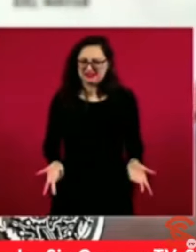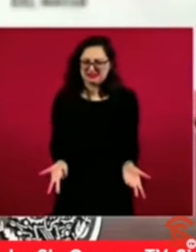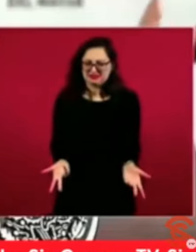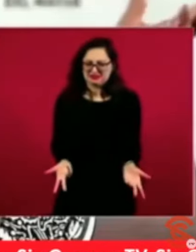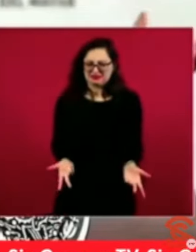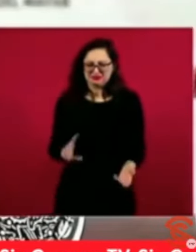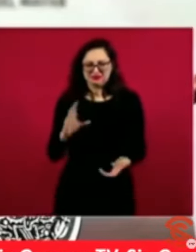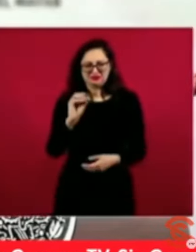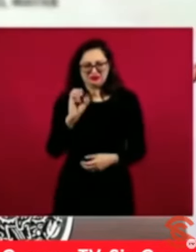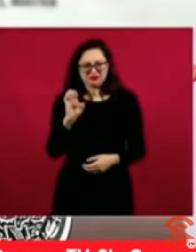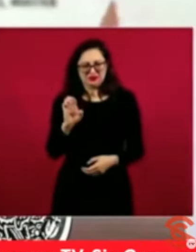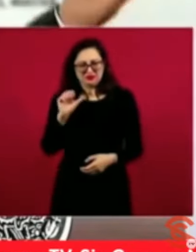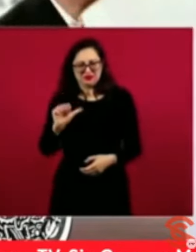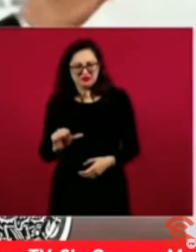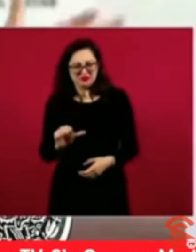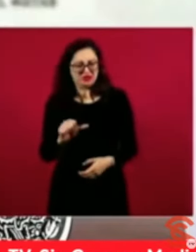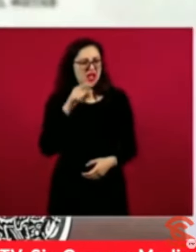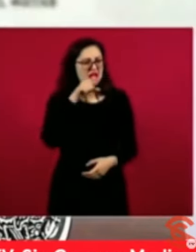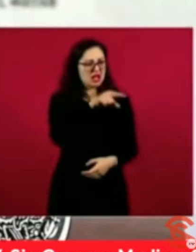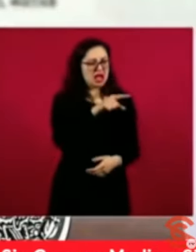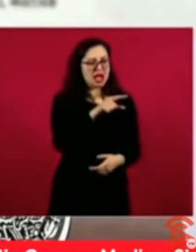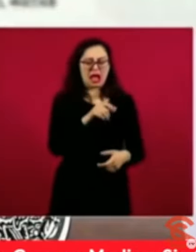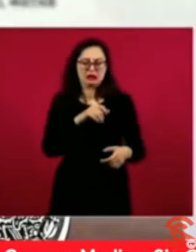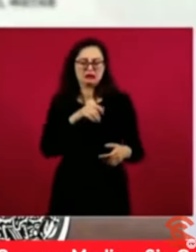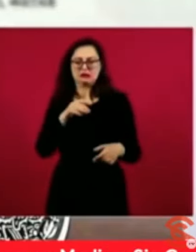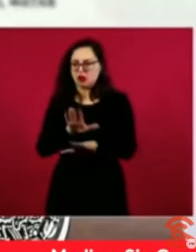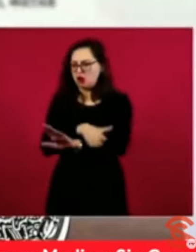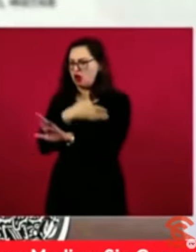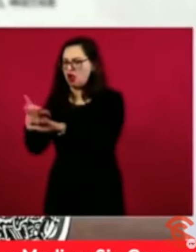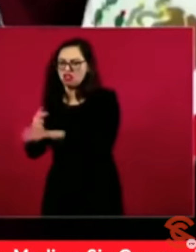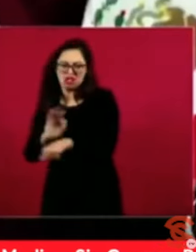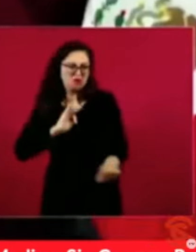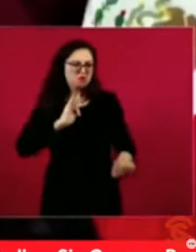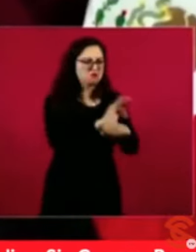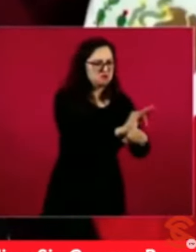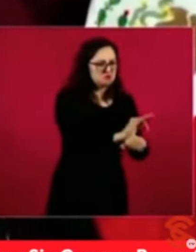sostiene que ganó el otro candidato?